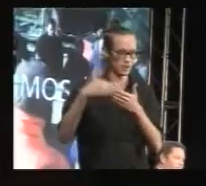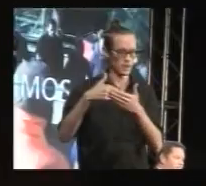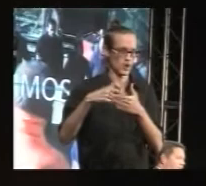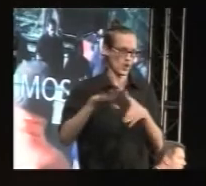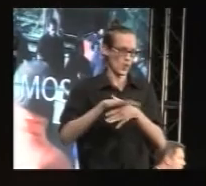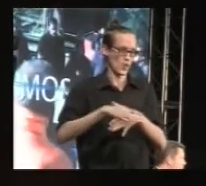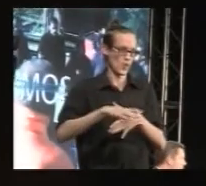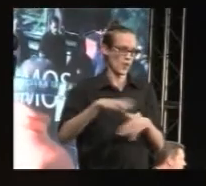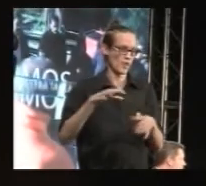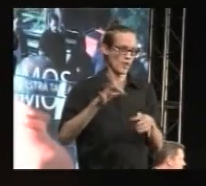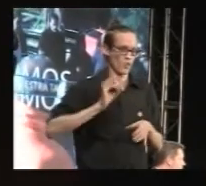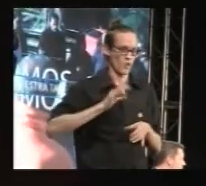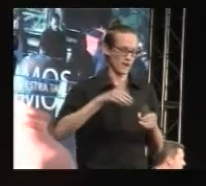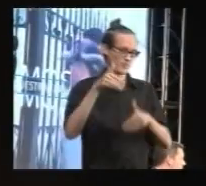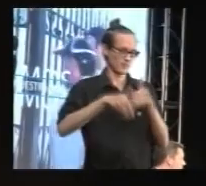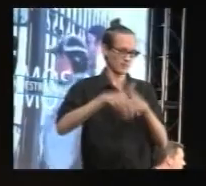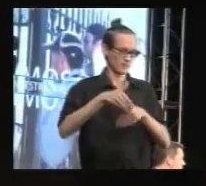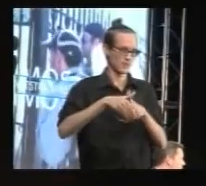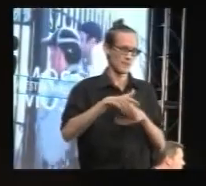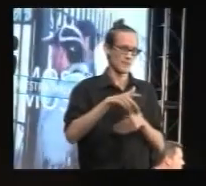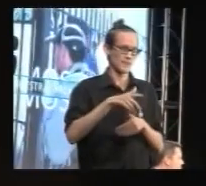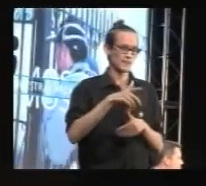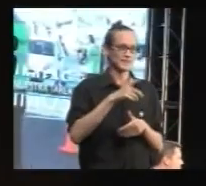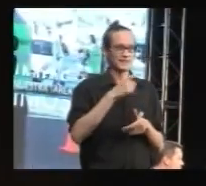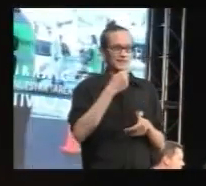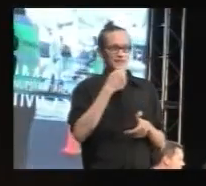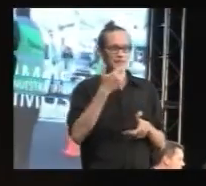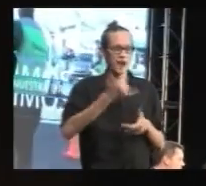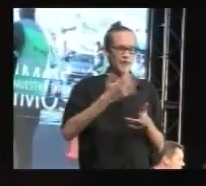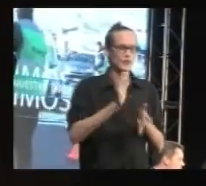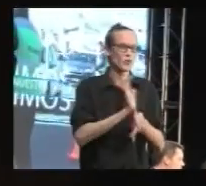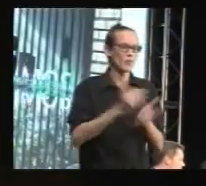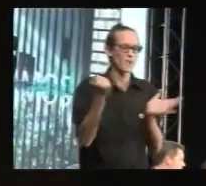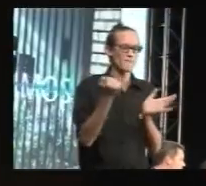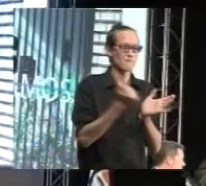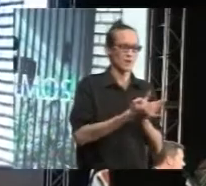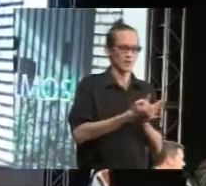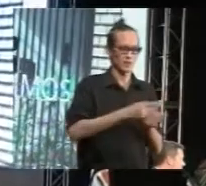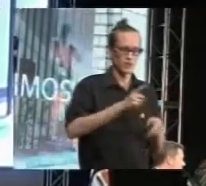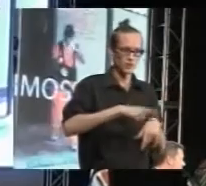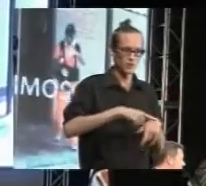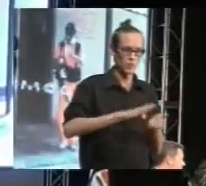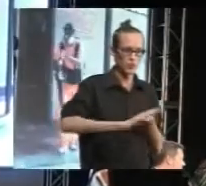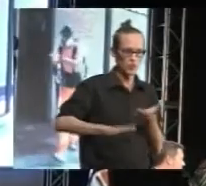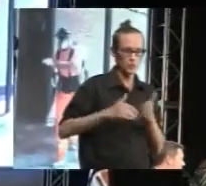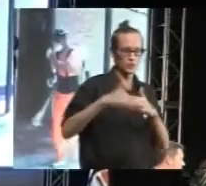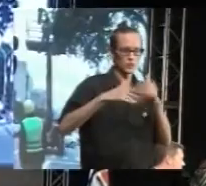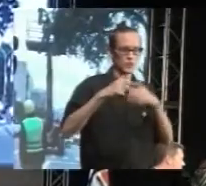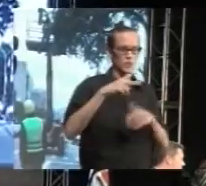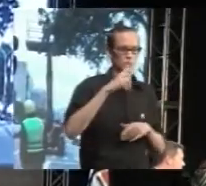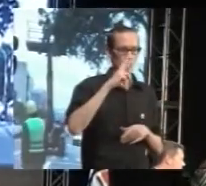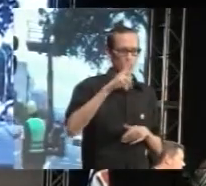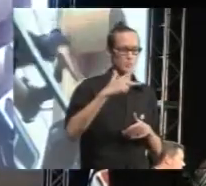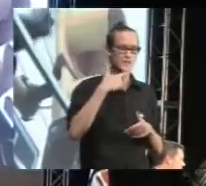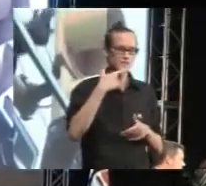electoral. Y creo que si hay un signo de los nuevos tiempos que estamos construyendo, es que a pesar de que en el 2017